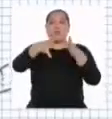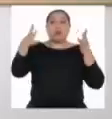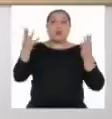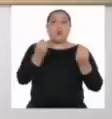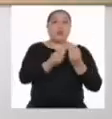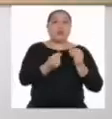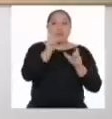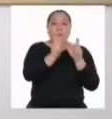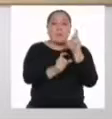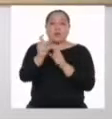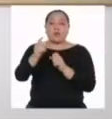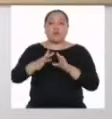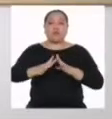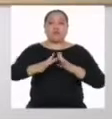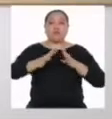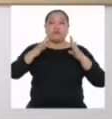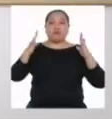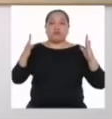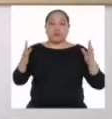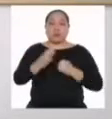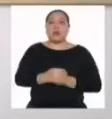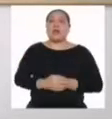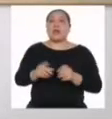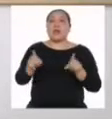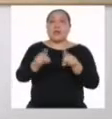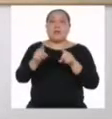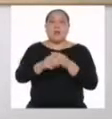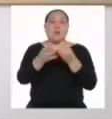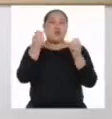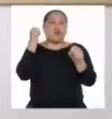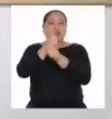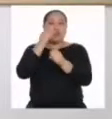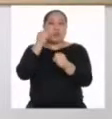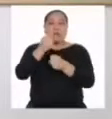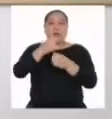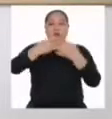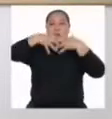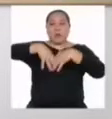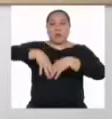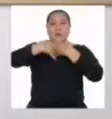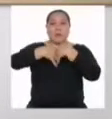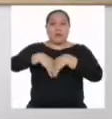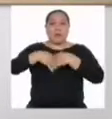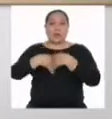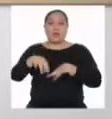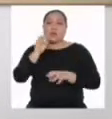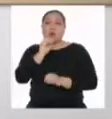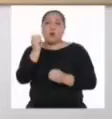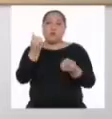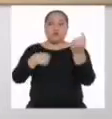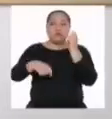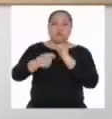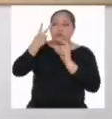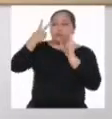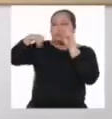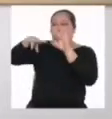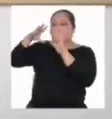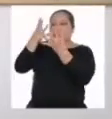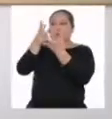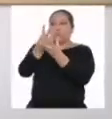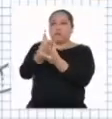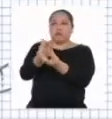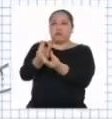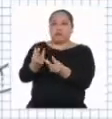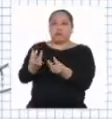la población, así como a las actividades industriales y comerciales, observamos un deterioro continuo